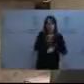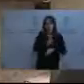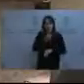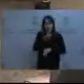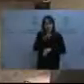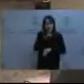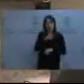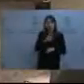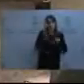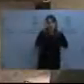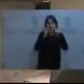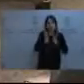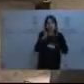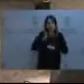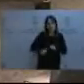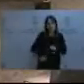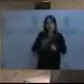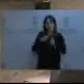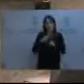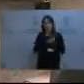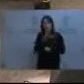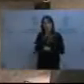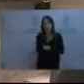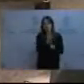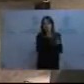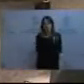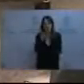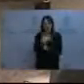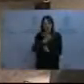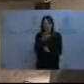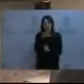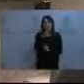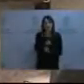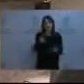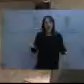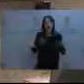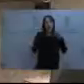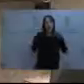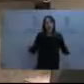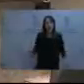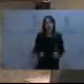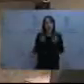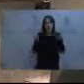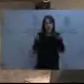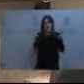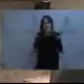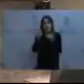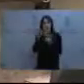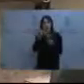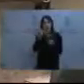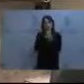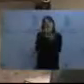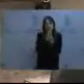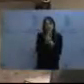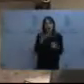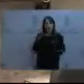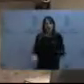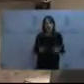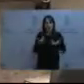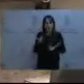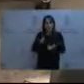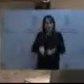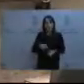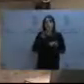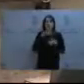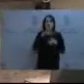de certificados de profesionalidad de nivel 2, programando nuevas acciones de formación para el empleo, trabajando en una nueva convocatoria del programa Joven